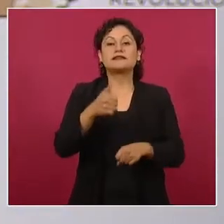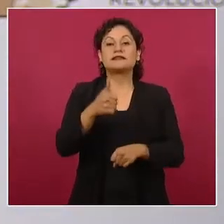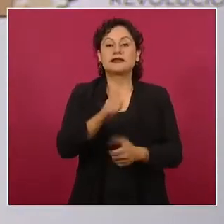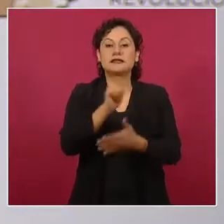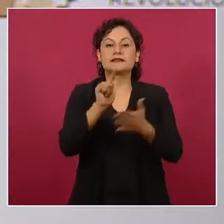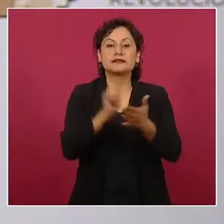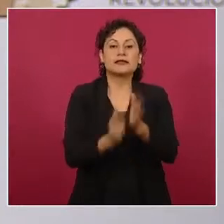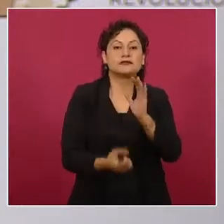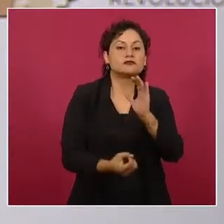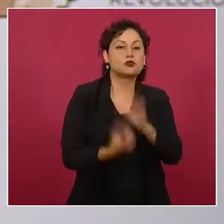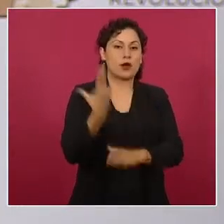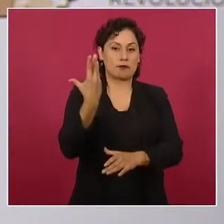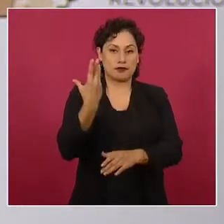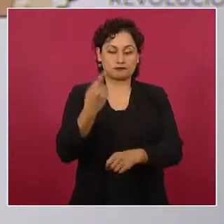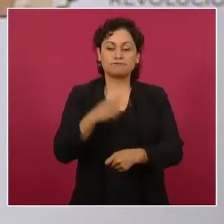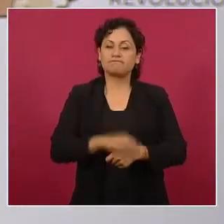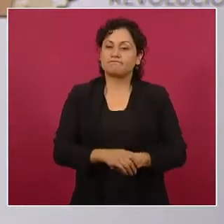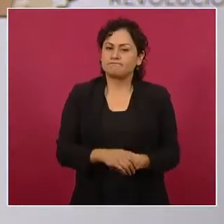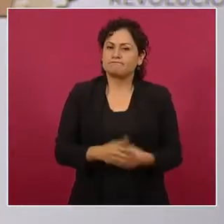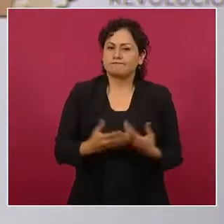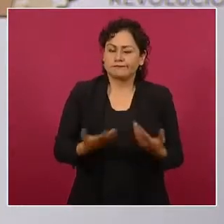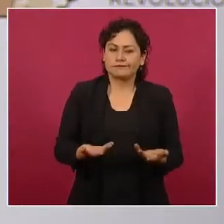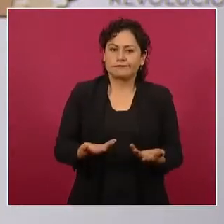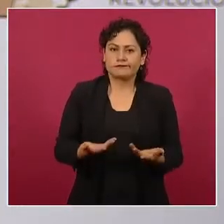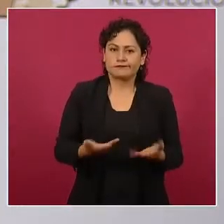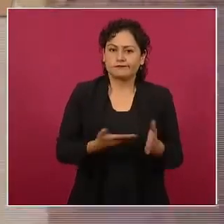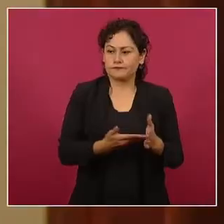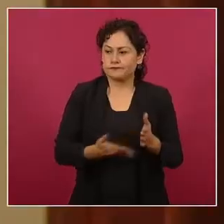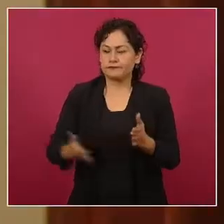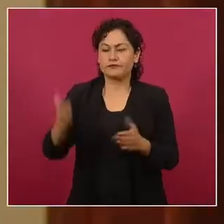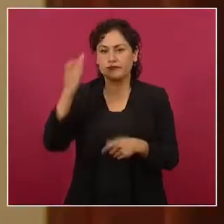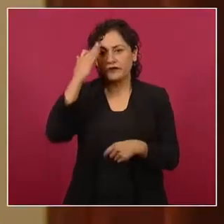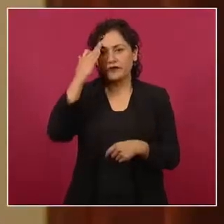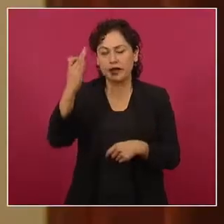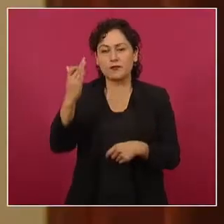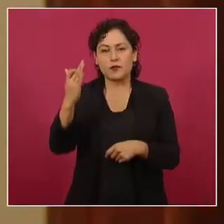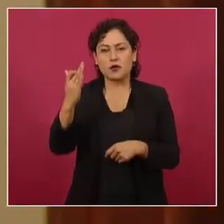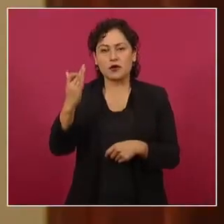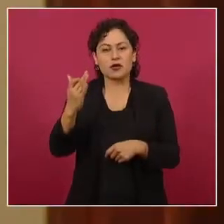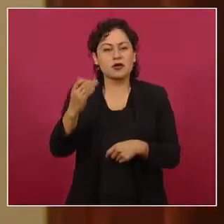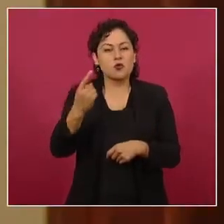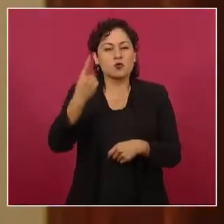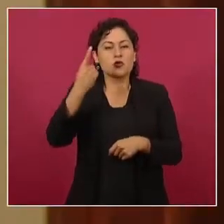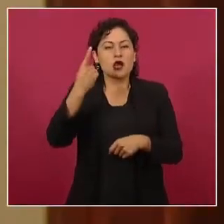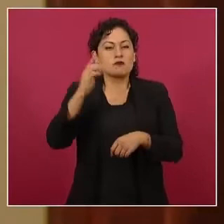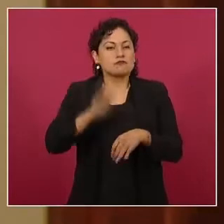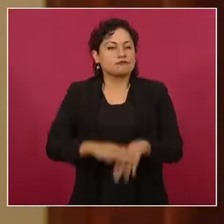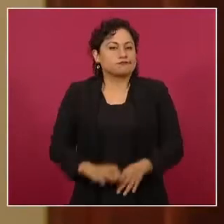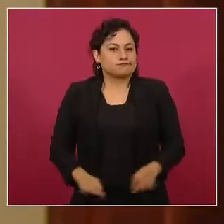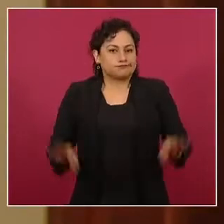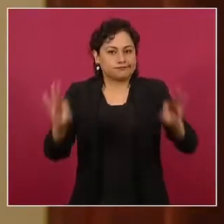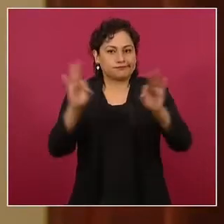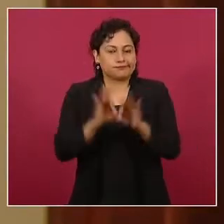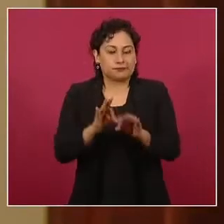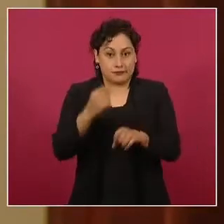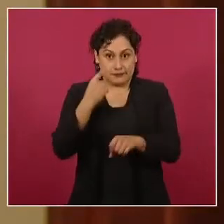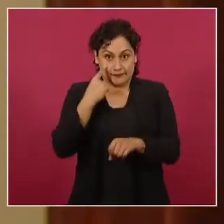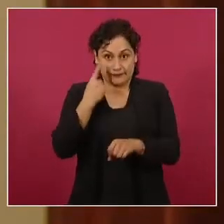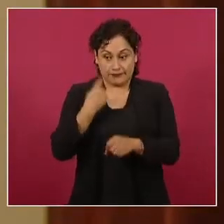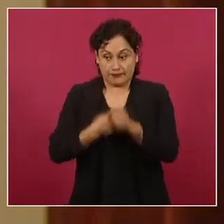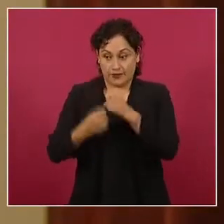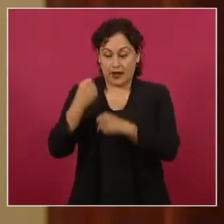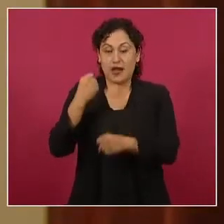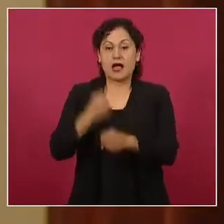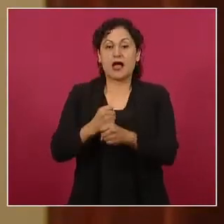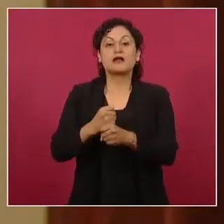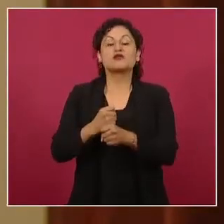y estuvimos quizás en la más trascendental. El año pasado, en el mes de